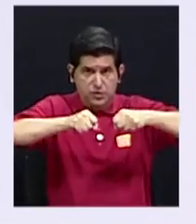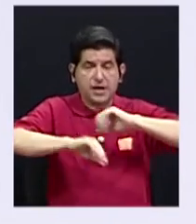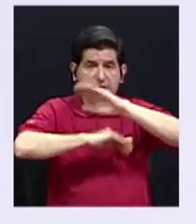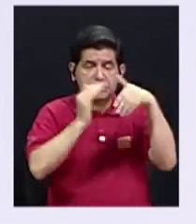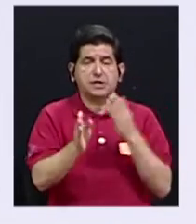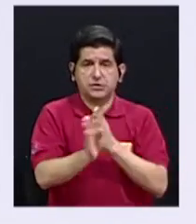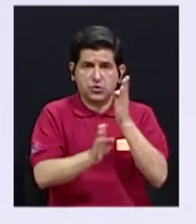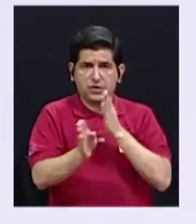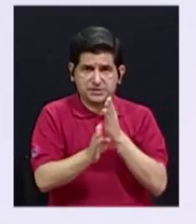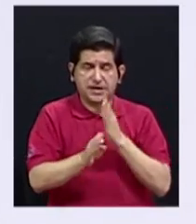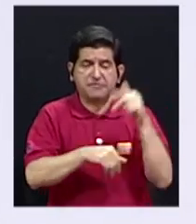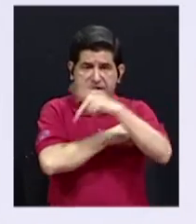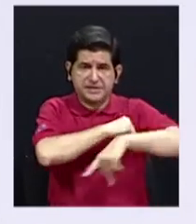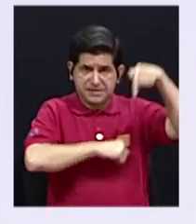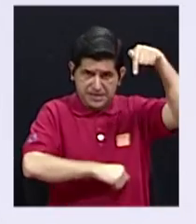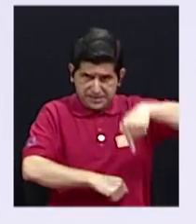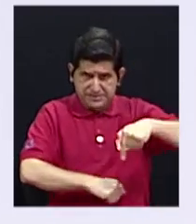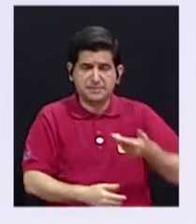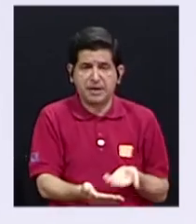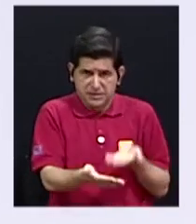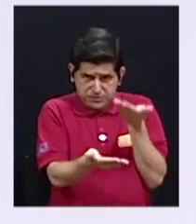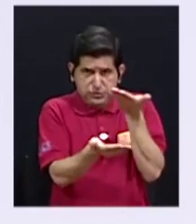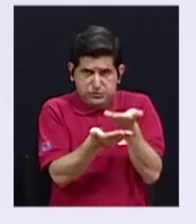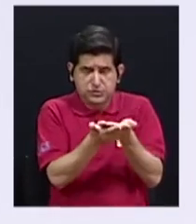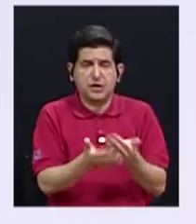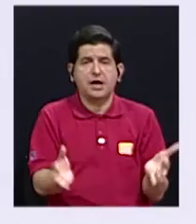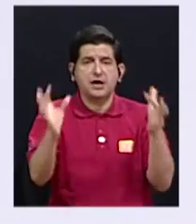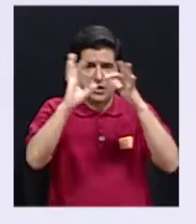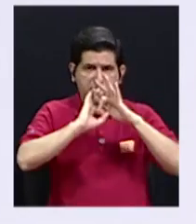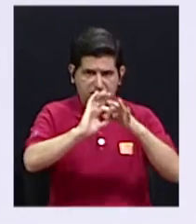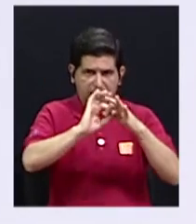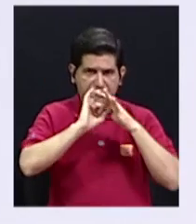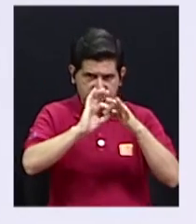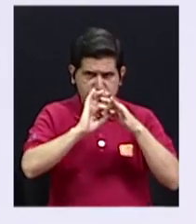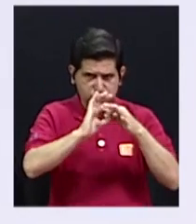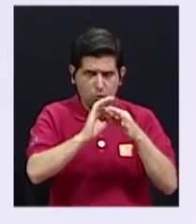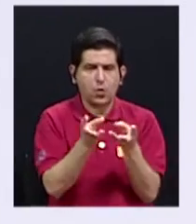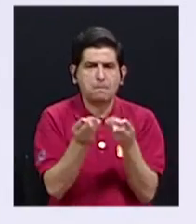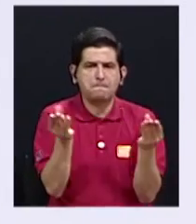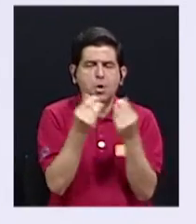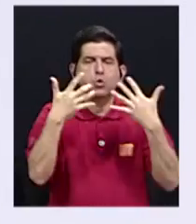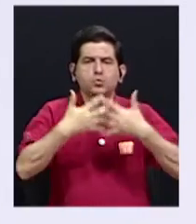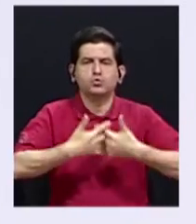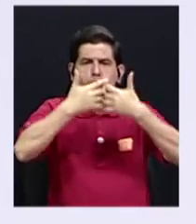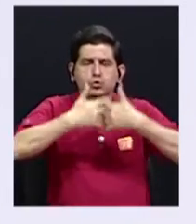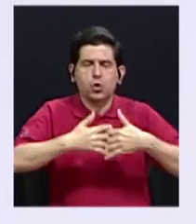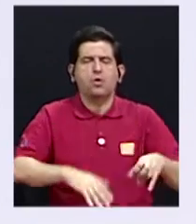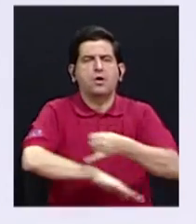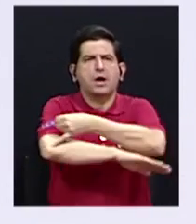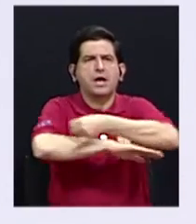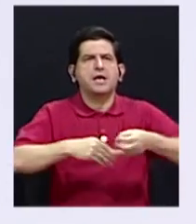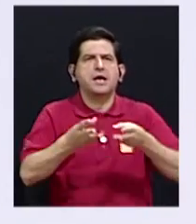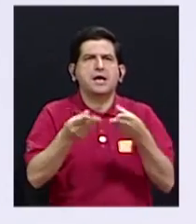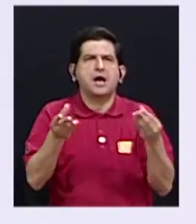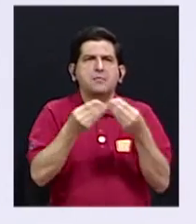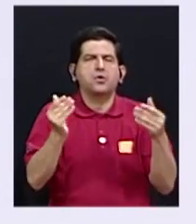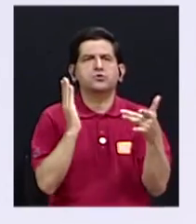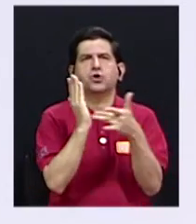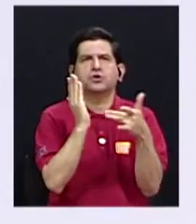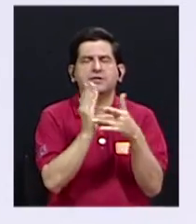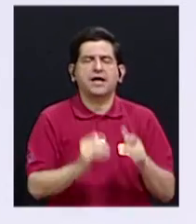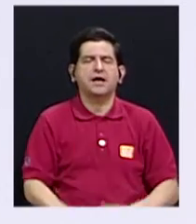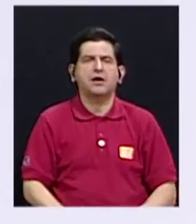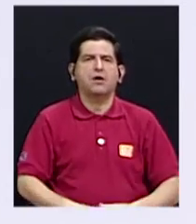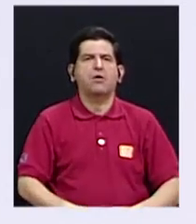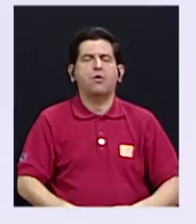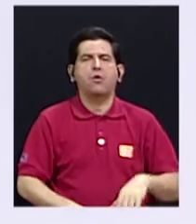las carreras que se ofertan en el país de relacionadas con una con la producción industrial que podría ser ingeniería en producción industrial del tec e ingeniería